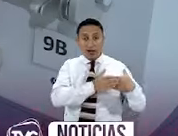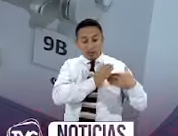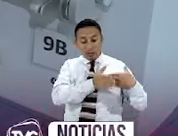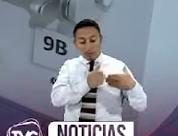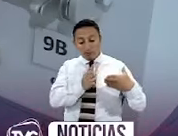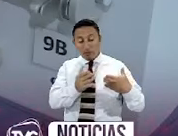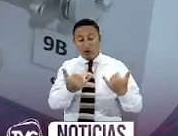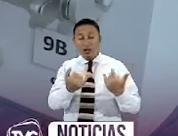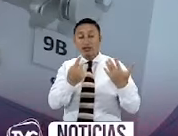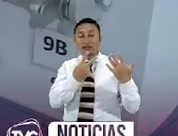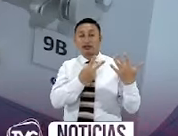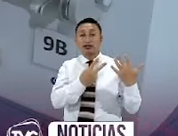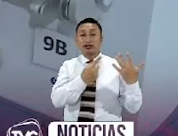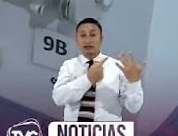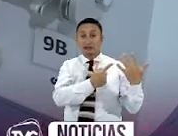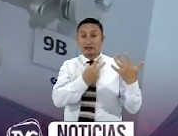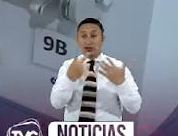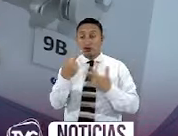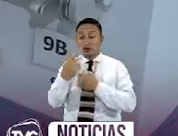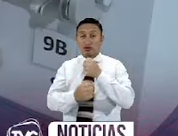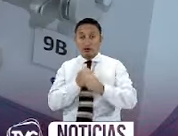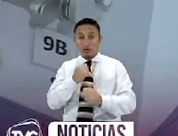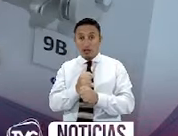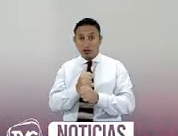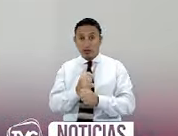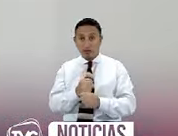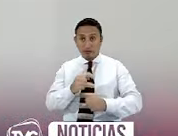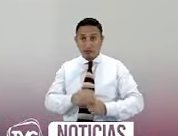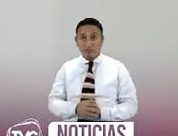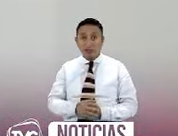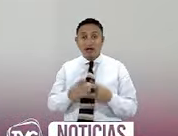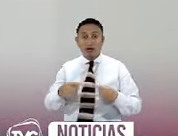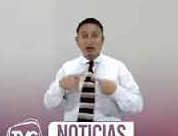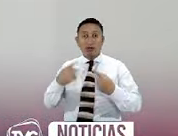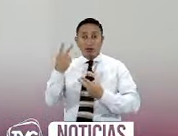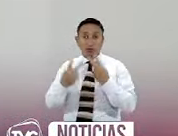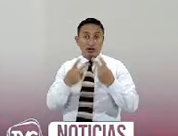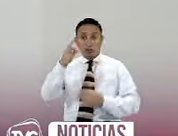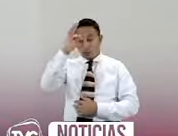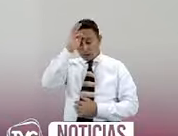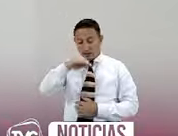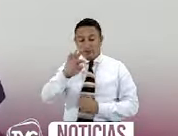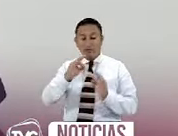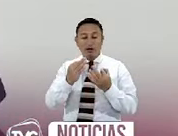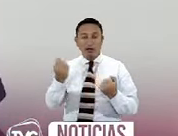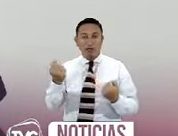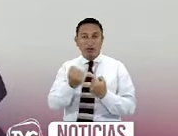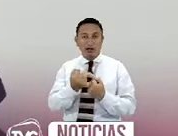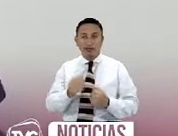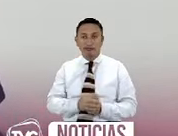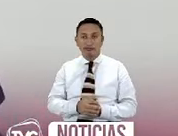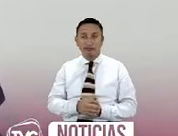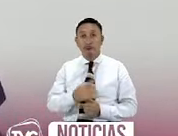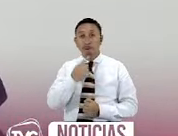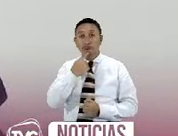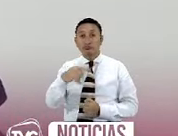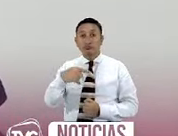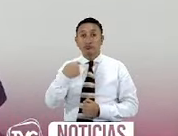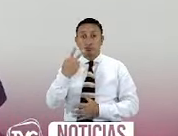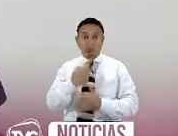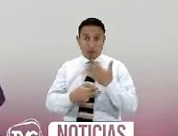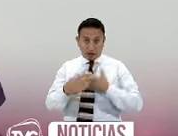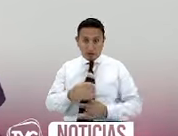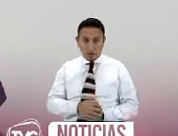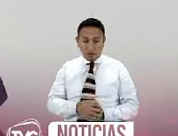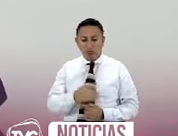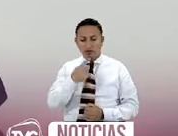Lo que le mantiene viva, además de su visita al hospital constantemente, es el apoyo de su familia. Yo digo, bueno, como digo a mis guaguas, digo, no.